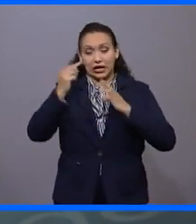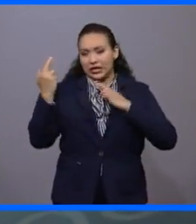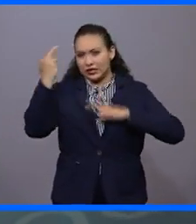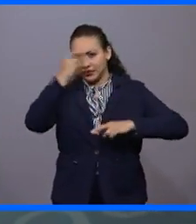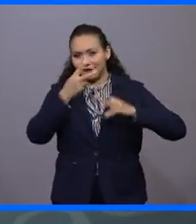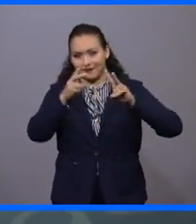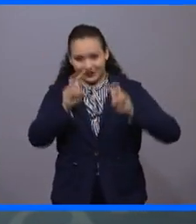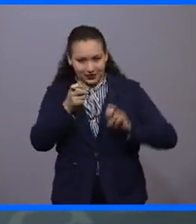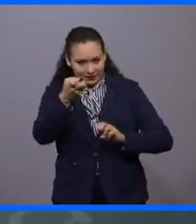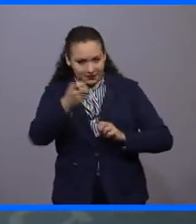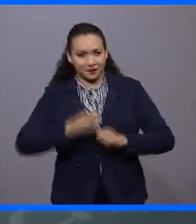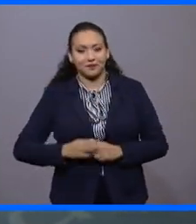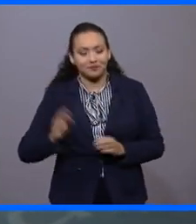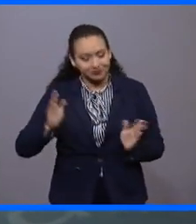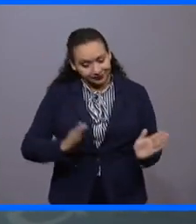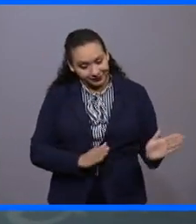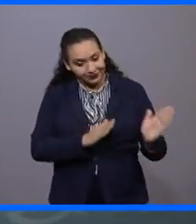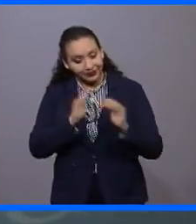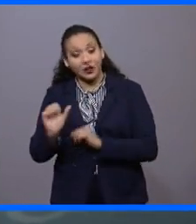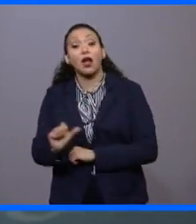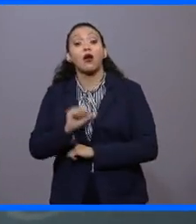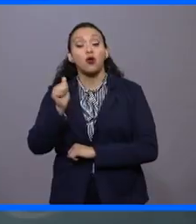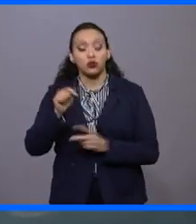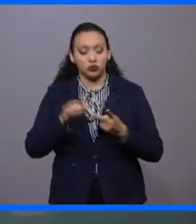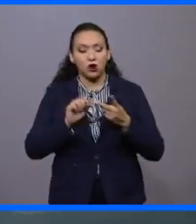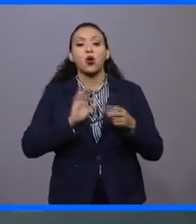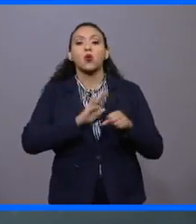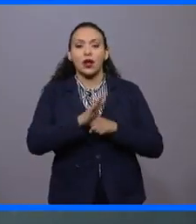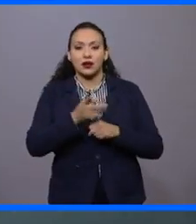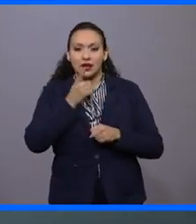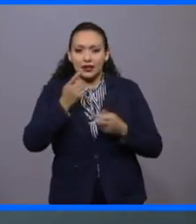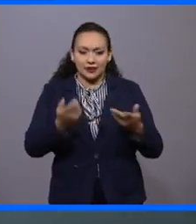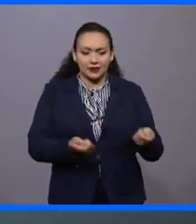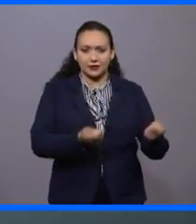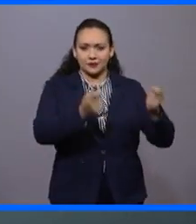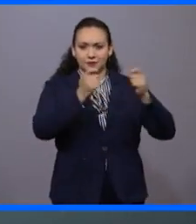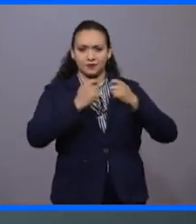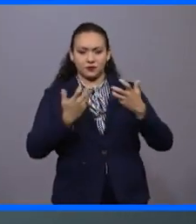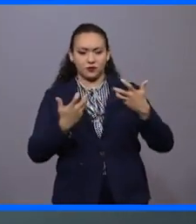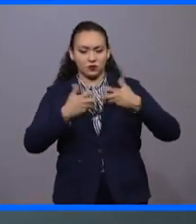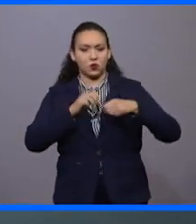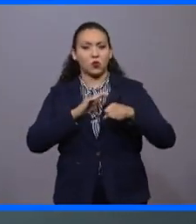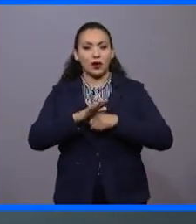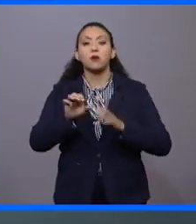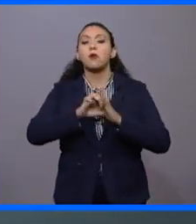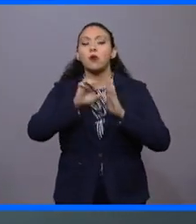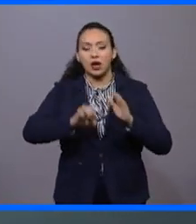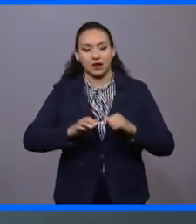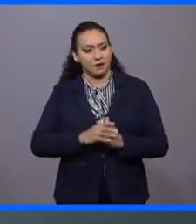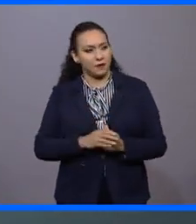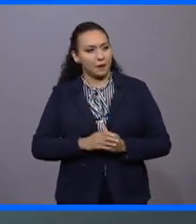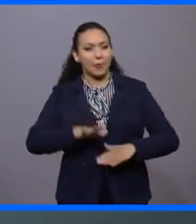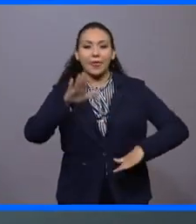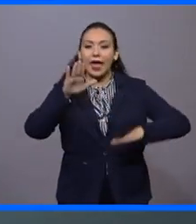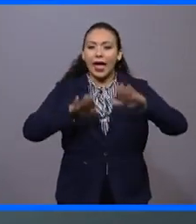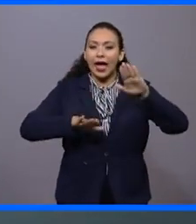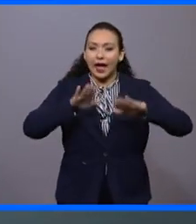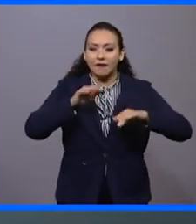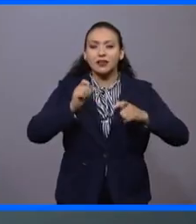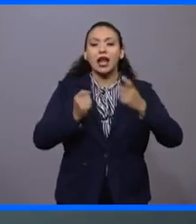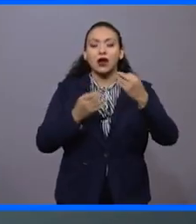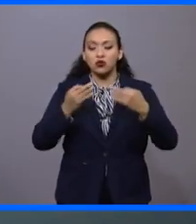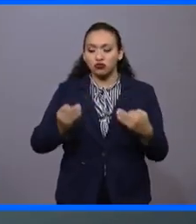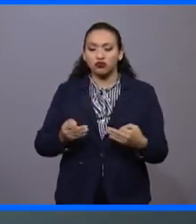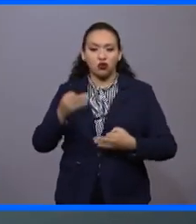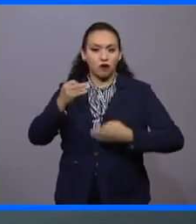de este tipo. Por otro lado, está la reasunción de competencia, que se refiere a los casos que en un principio fueron delegados a